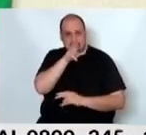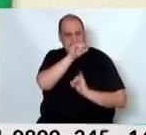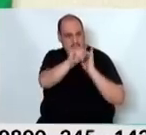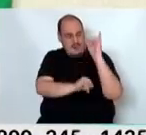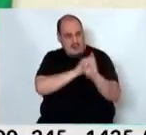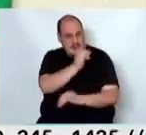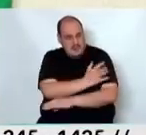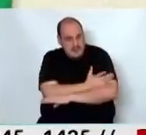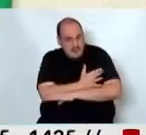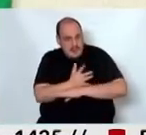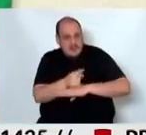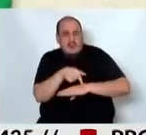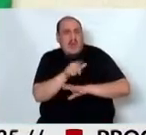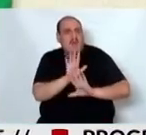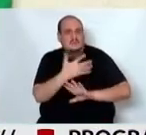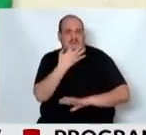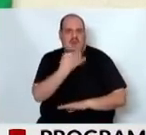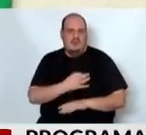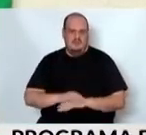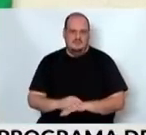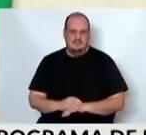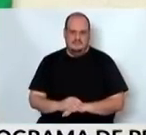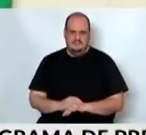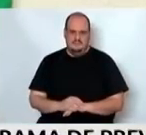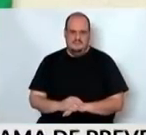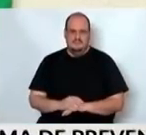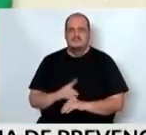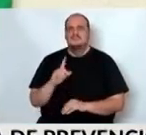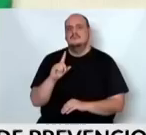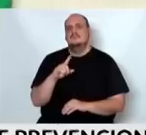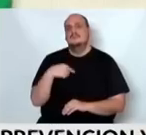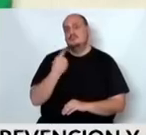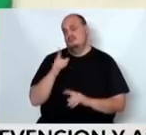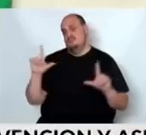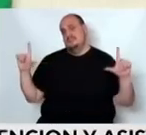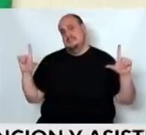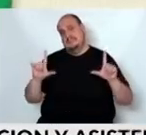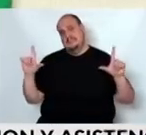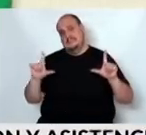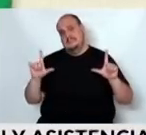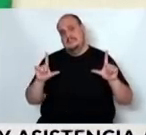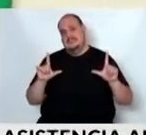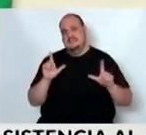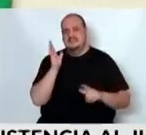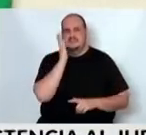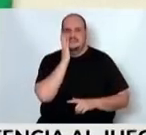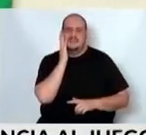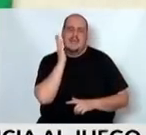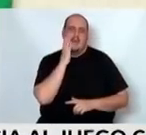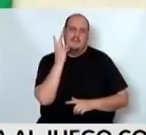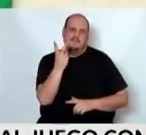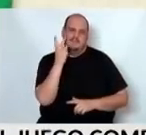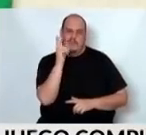es esto es verdad. Y nosotros, dentro de los medios, tenemos que dejar de caretear ciertas